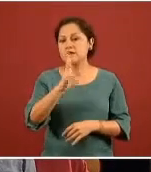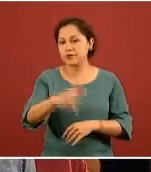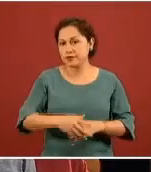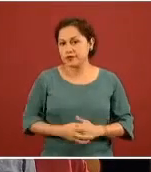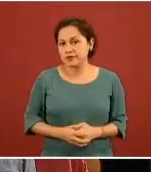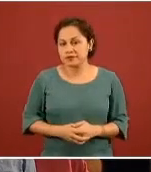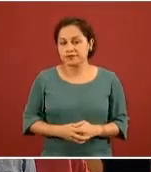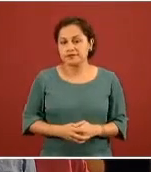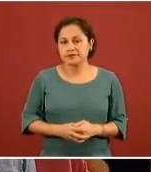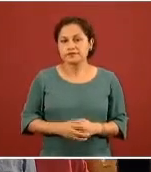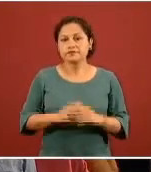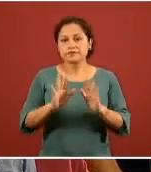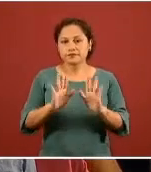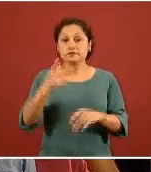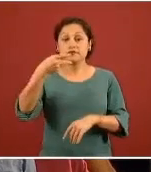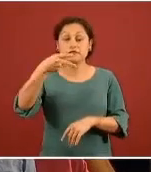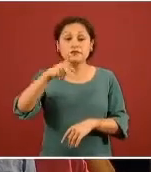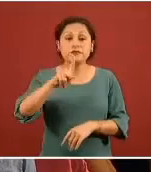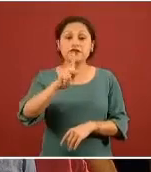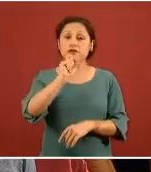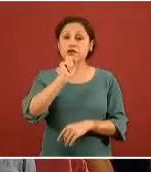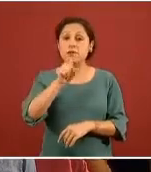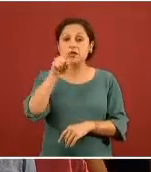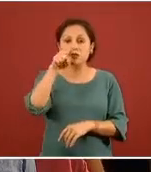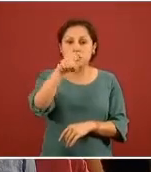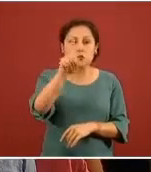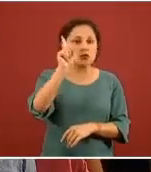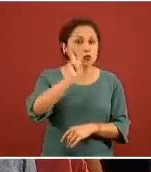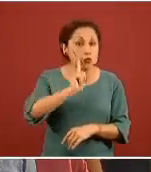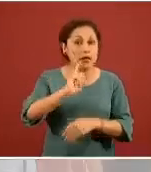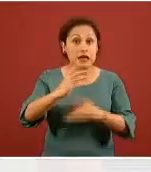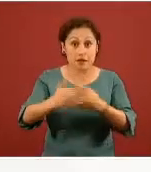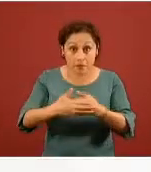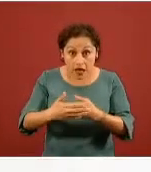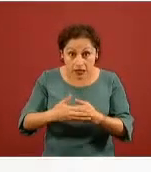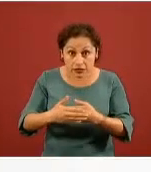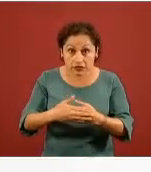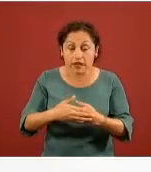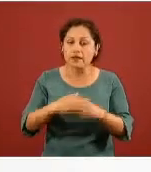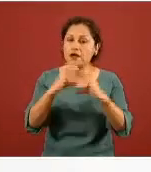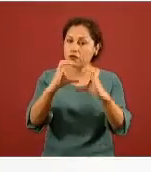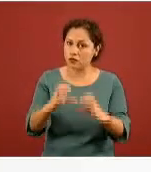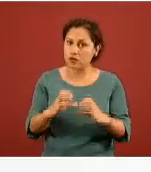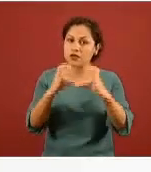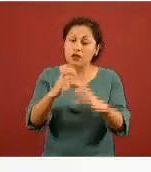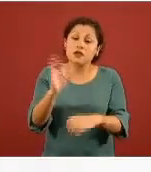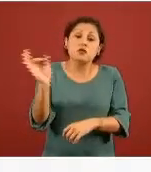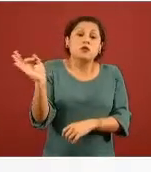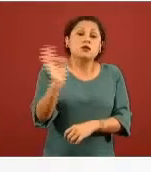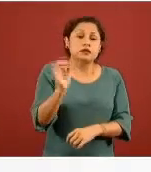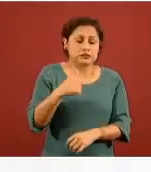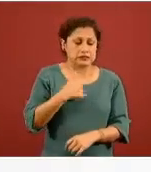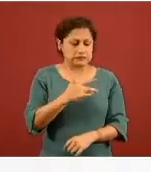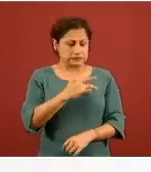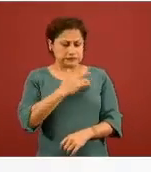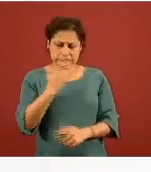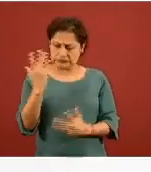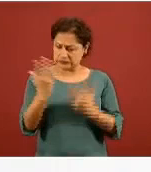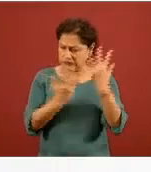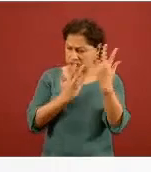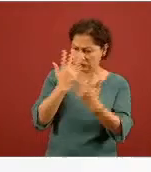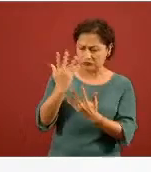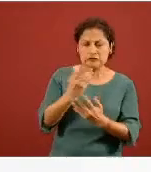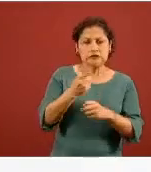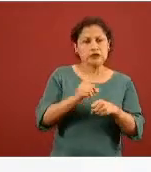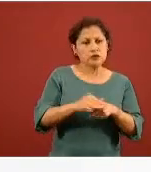Pero también si estás embarazada, recuerda que puedes presentar síntomas de coronavirus. Y entonces, si